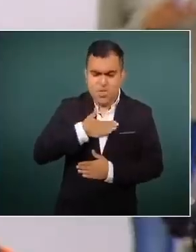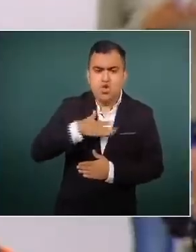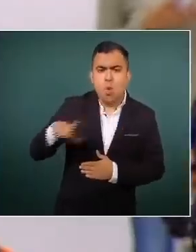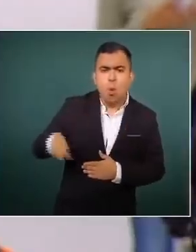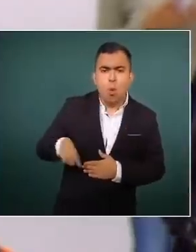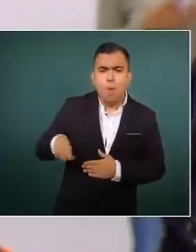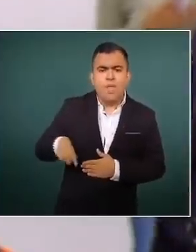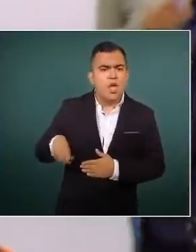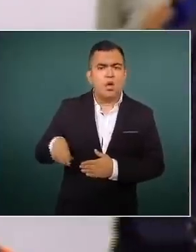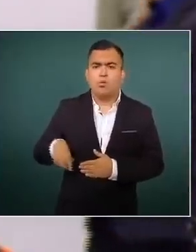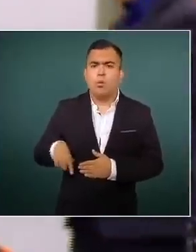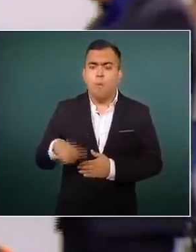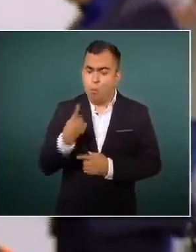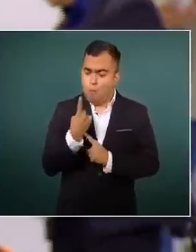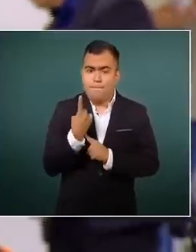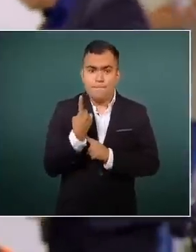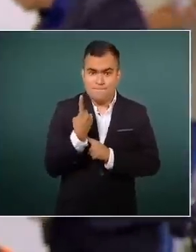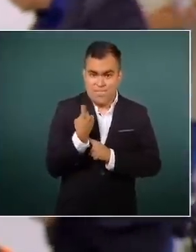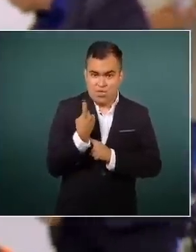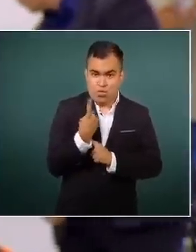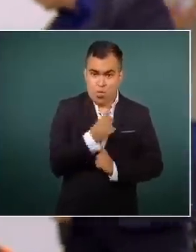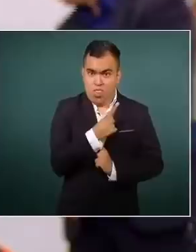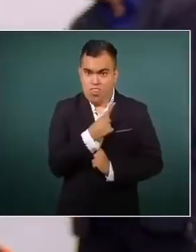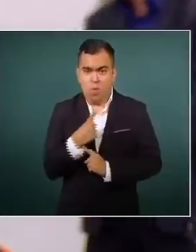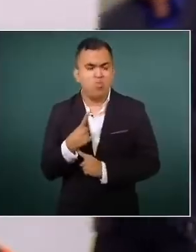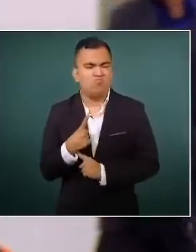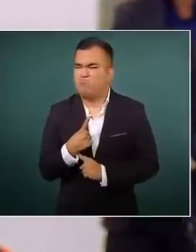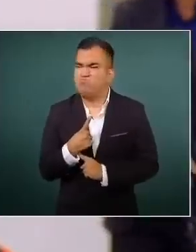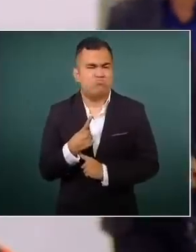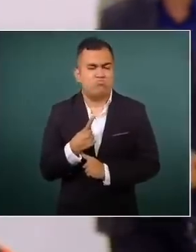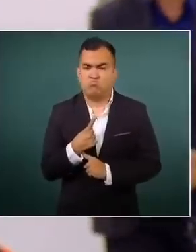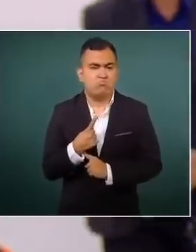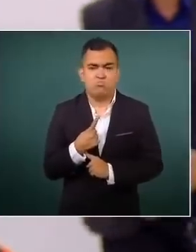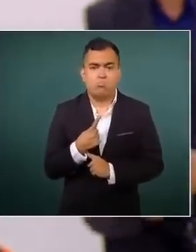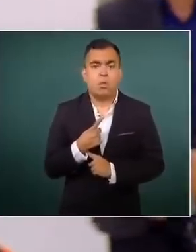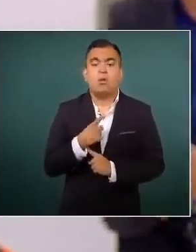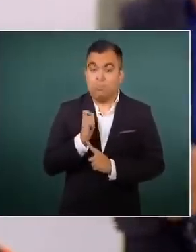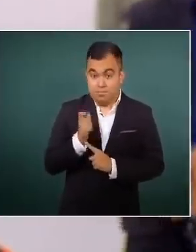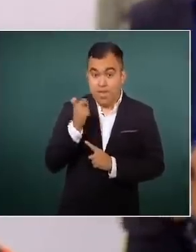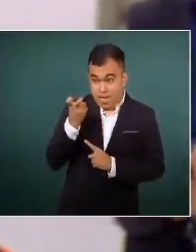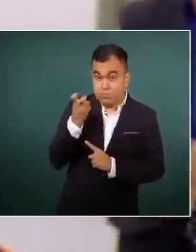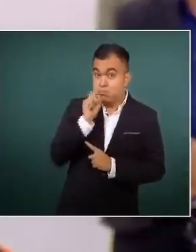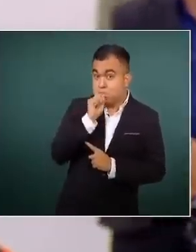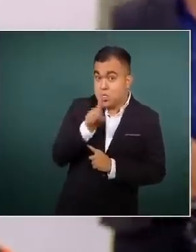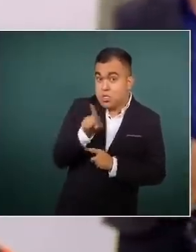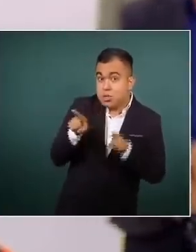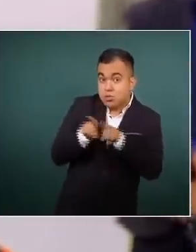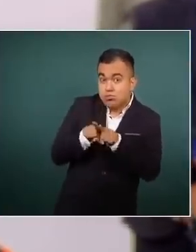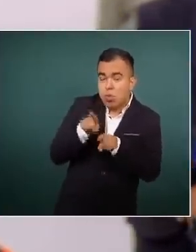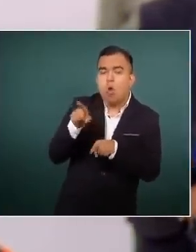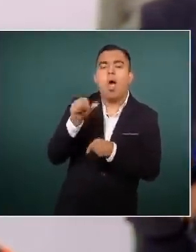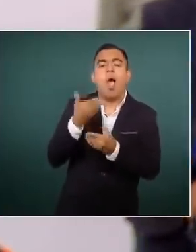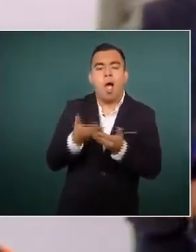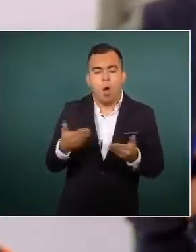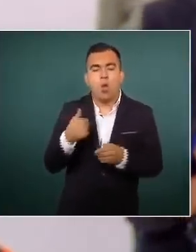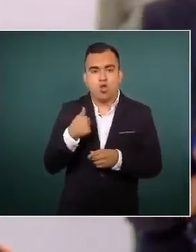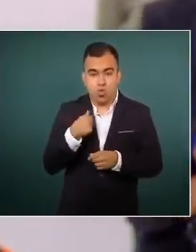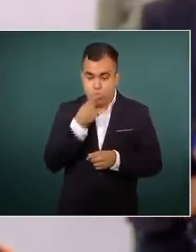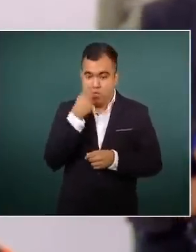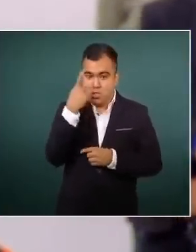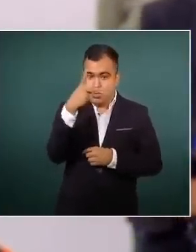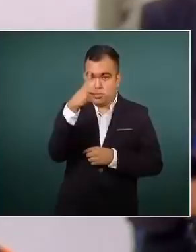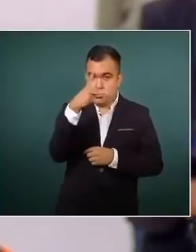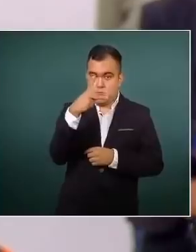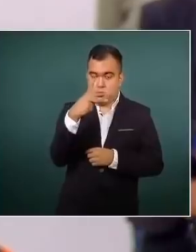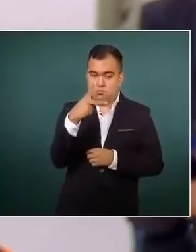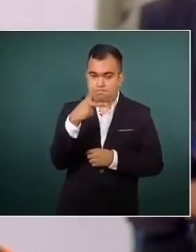intentó disimular en ese momento su coraje era más que obvio que buscara represalias contra el juncal por la ventana gota que le